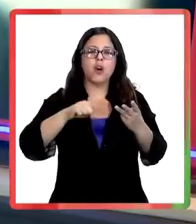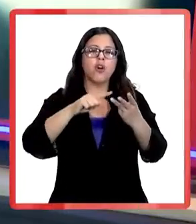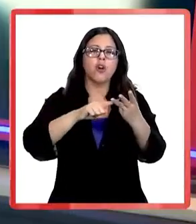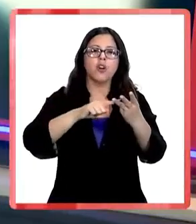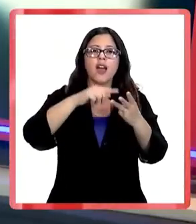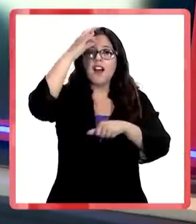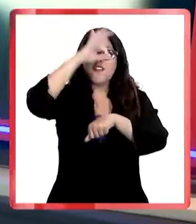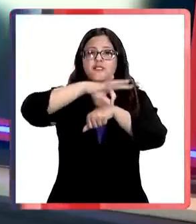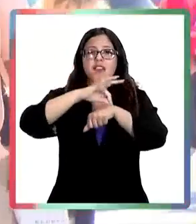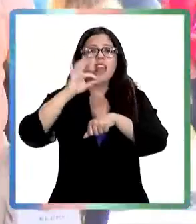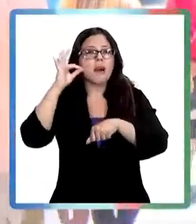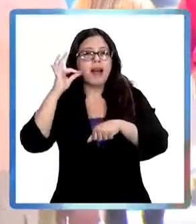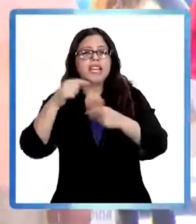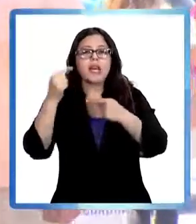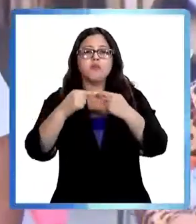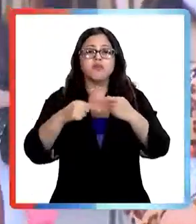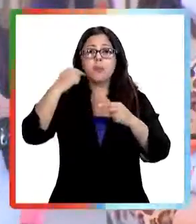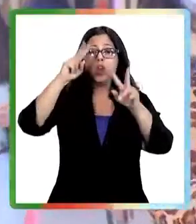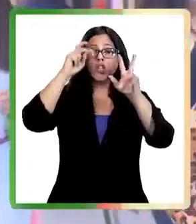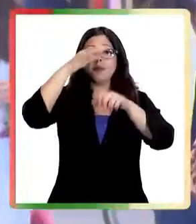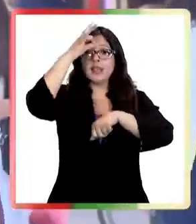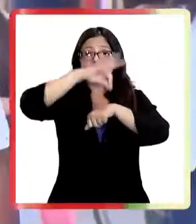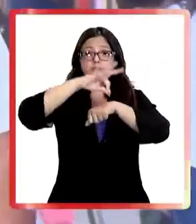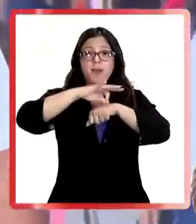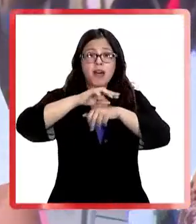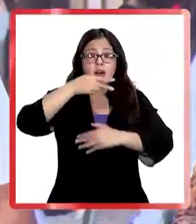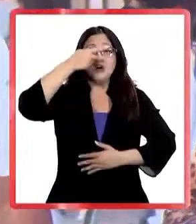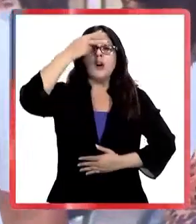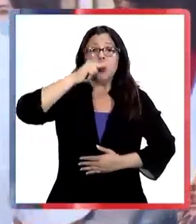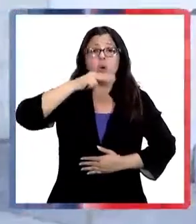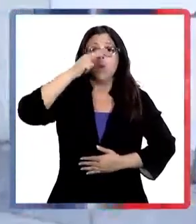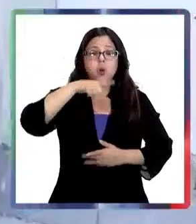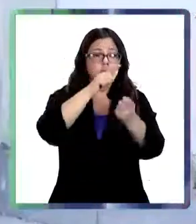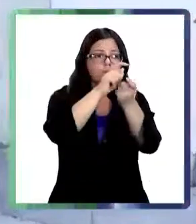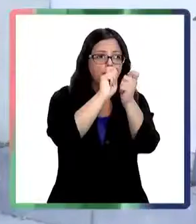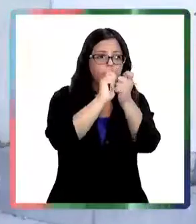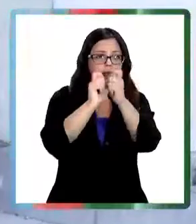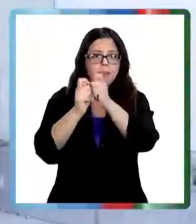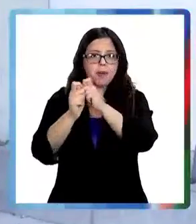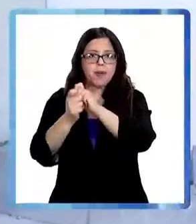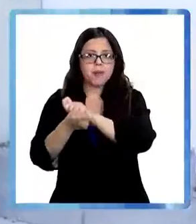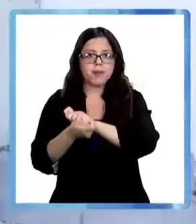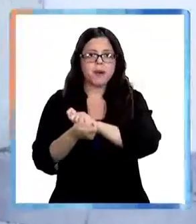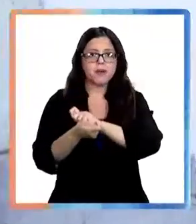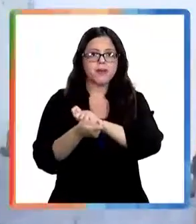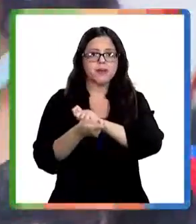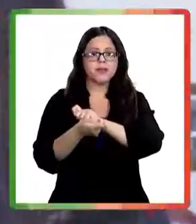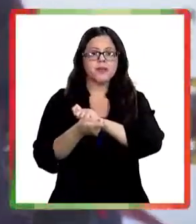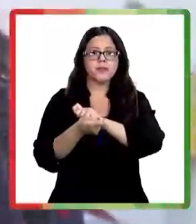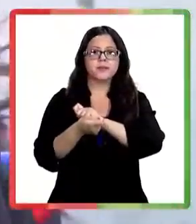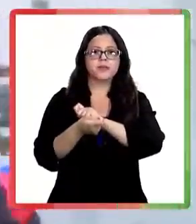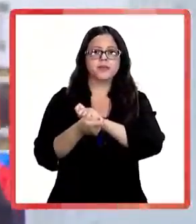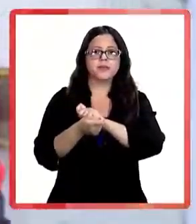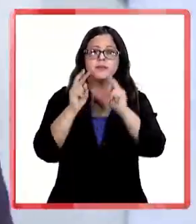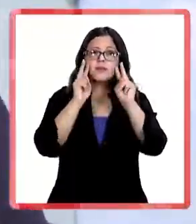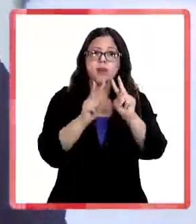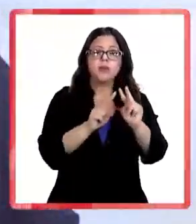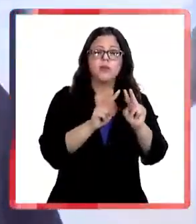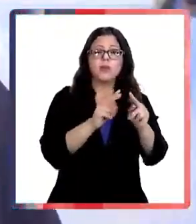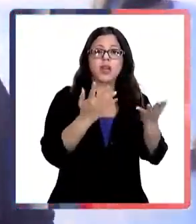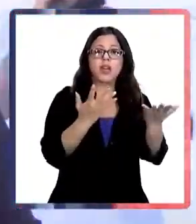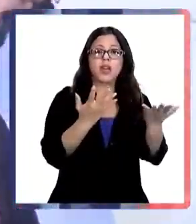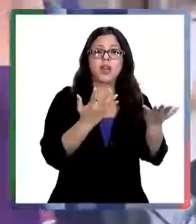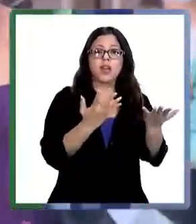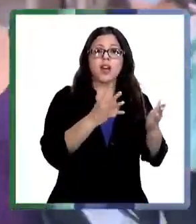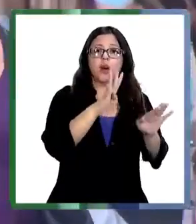amarilla, etc. En el caso de los virus respiratorios, los anticuerpos son transitorios. Estamos viendo cuánto, 6,